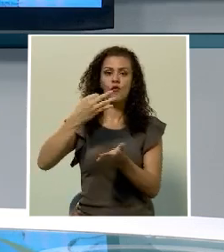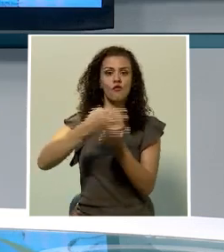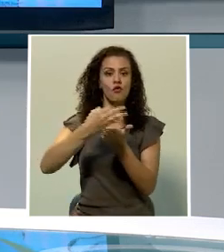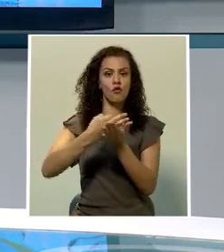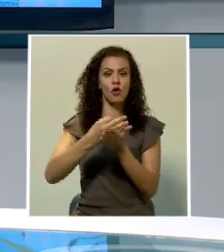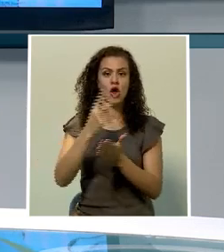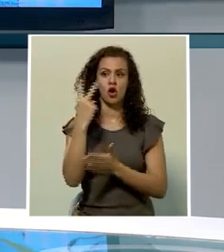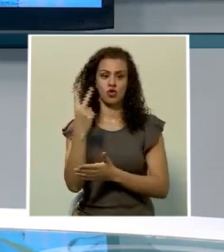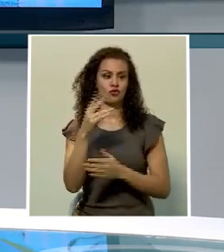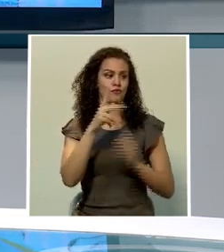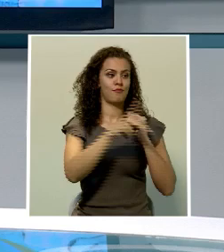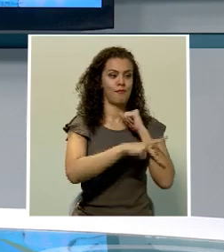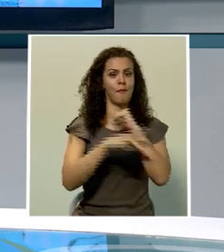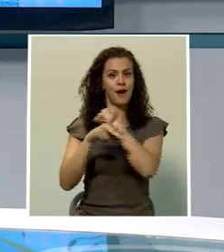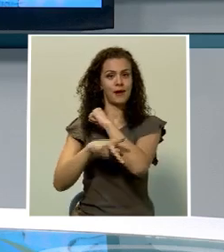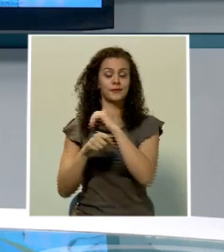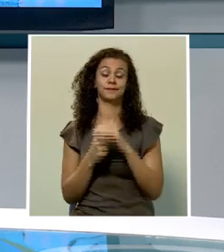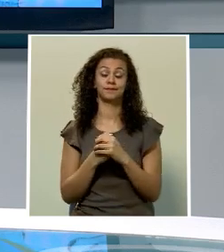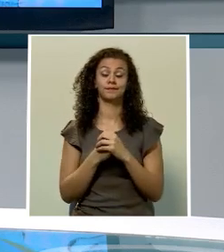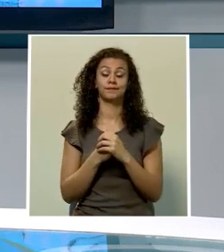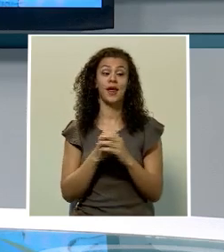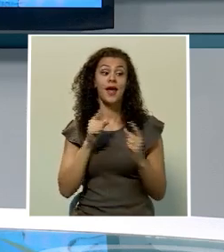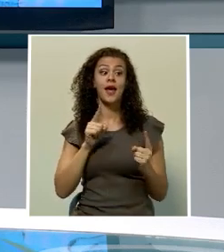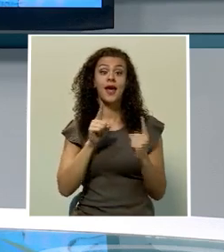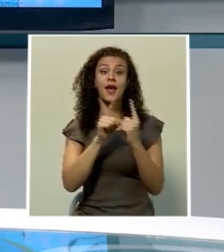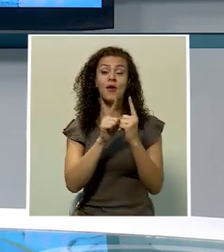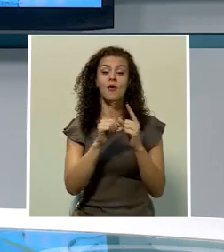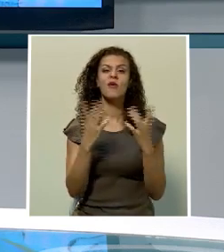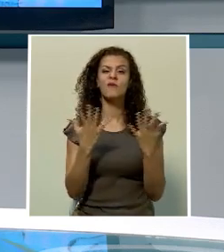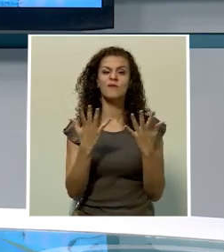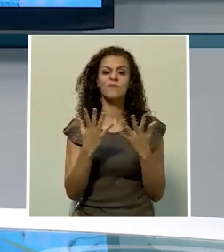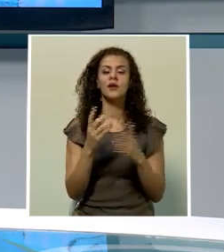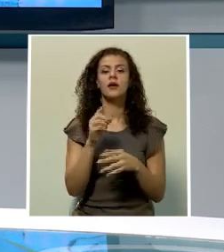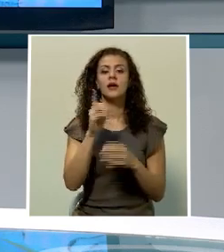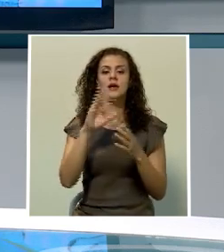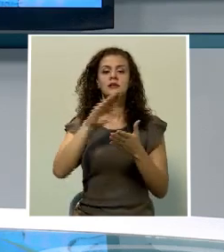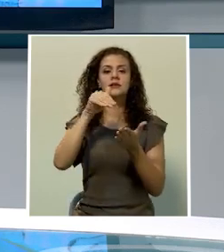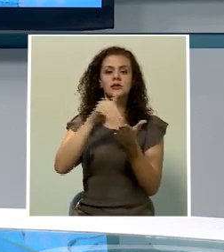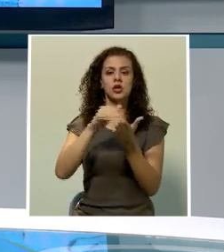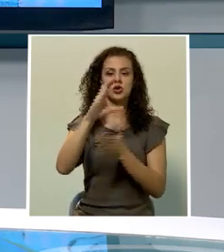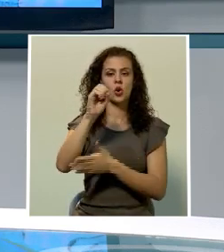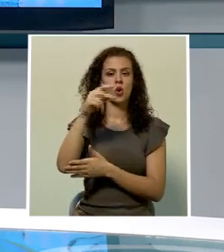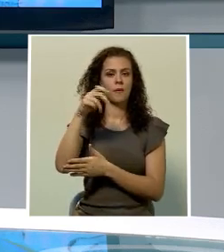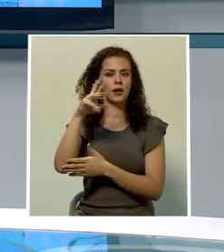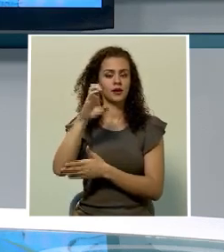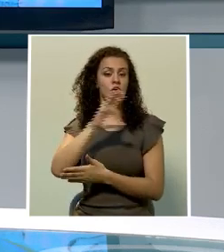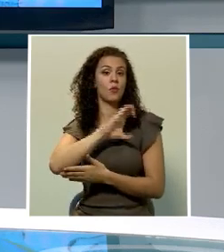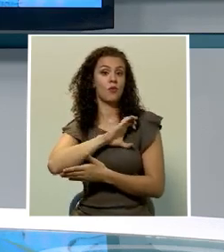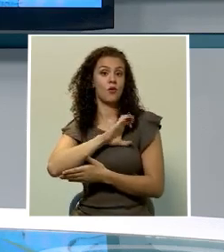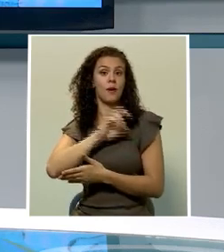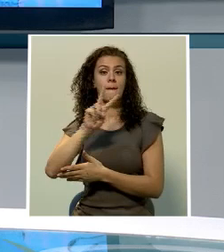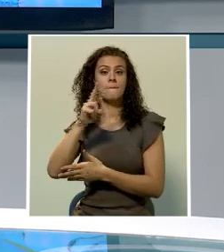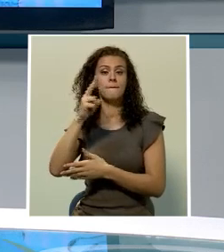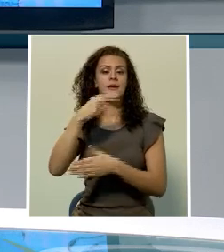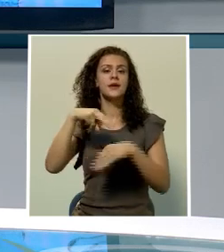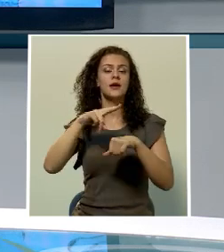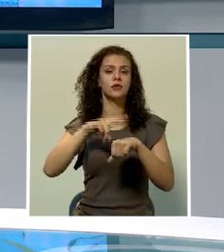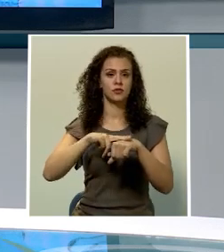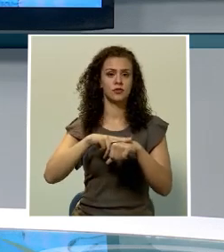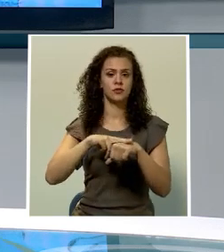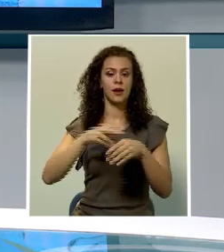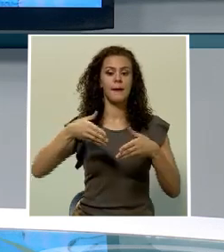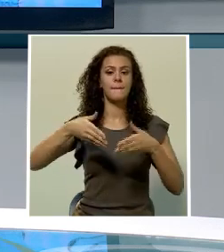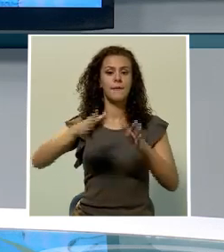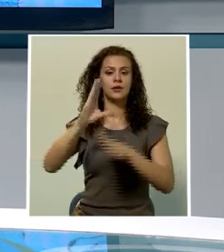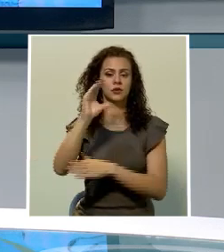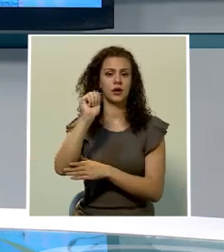entre ambas naciones. El encuentro se llevó a cabo en el Centro de Cooperación Policial Binacional en